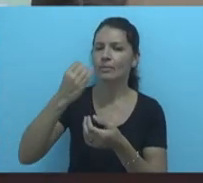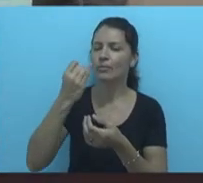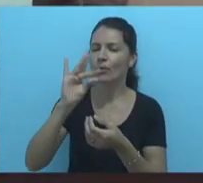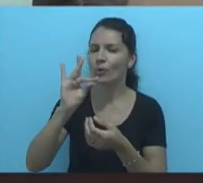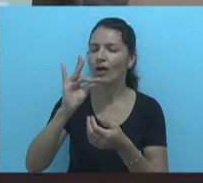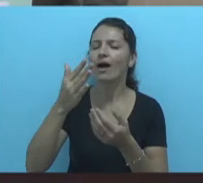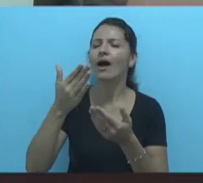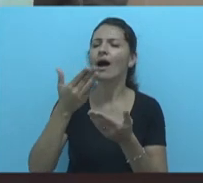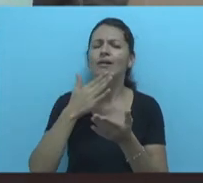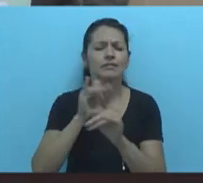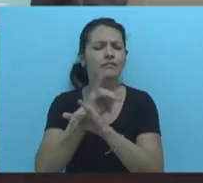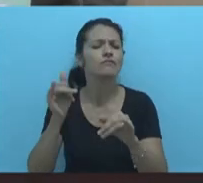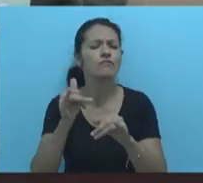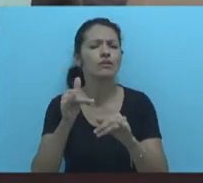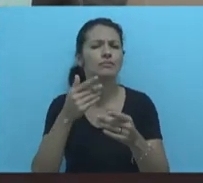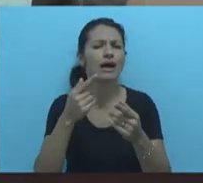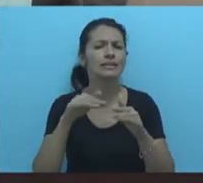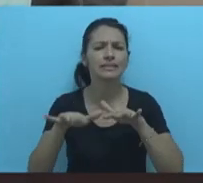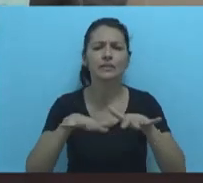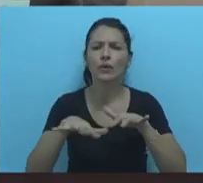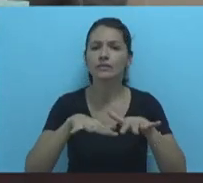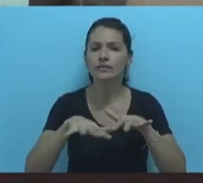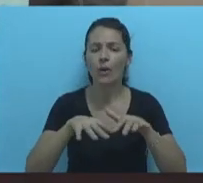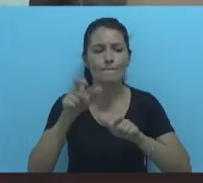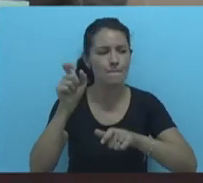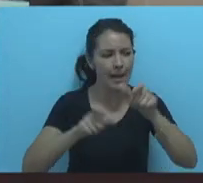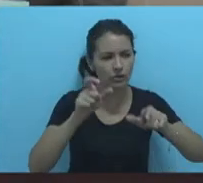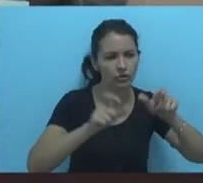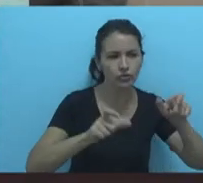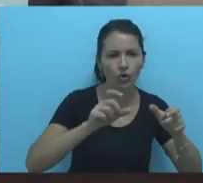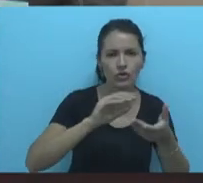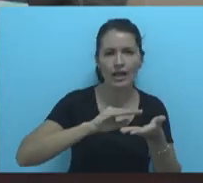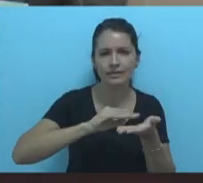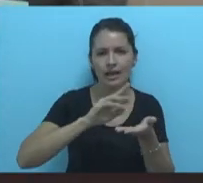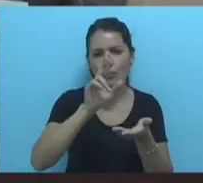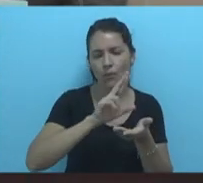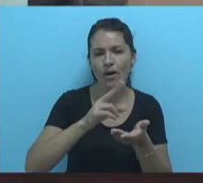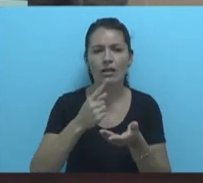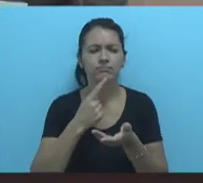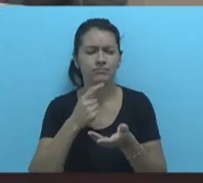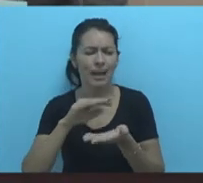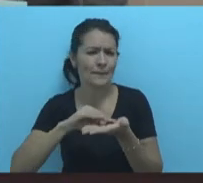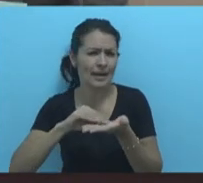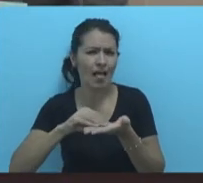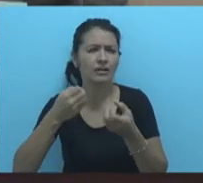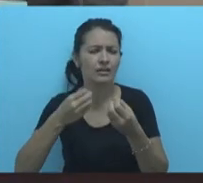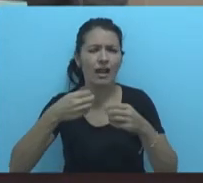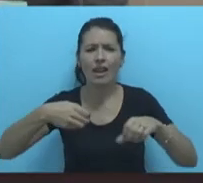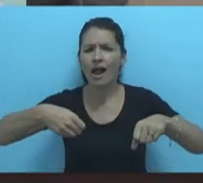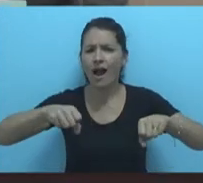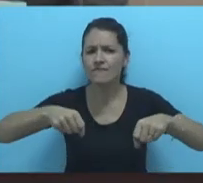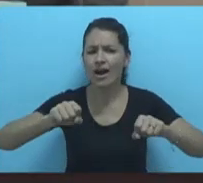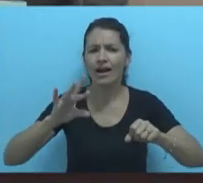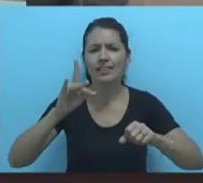sobre distintos aspectos vinculados con la situación de trabajadoras y trabajadores de delivery de la ciudad de Santa Fe en relación a los hechos de